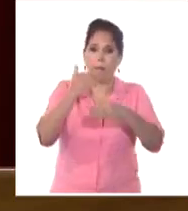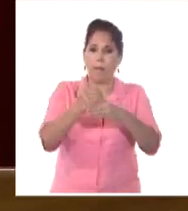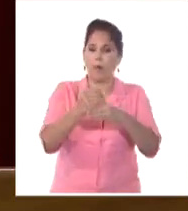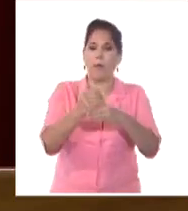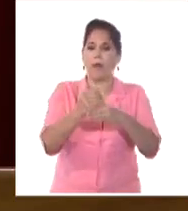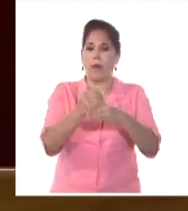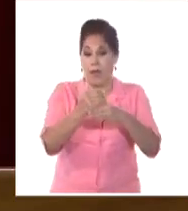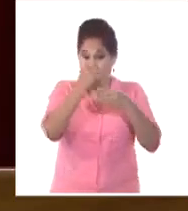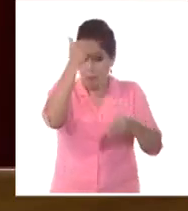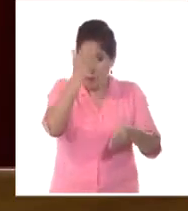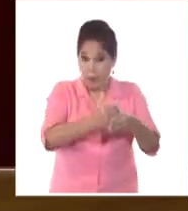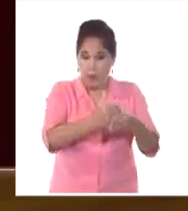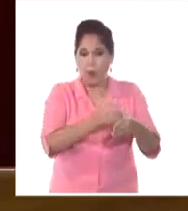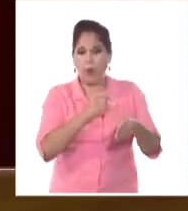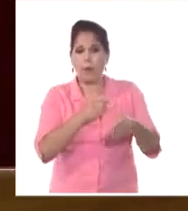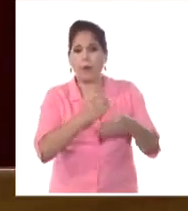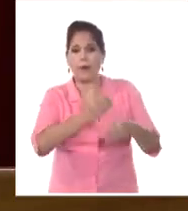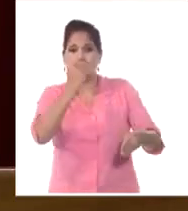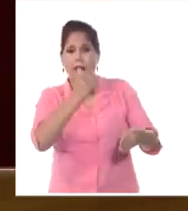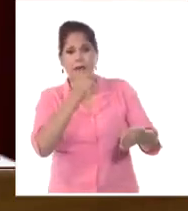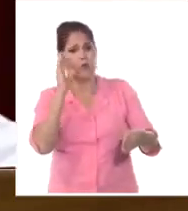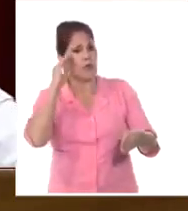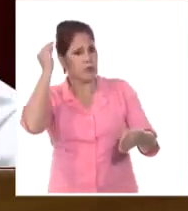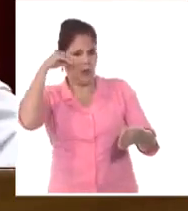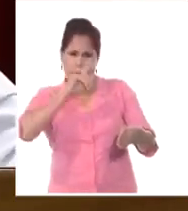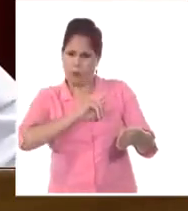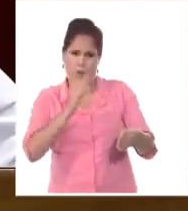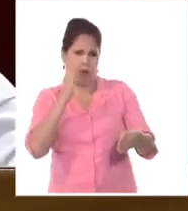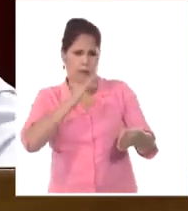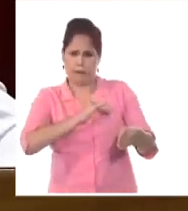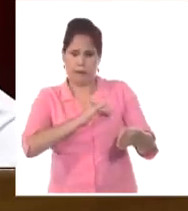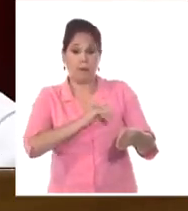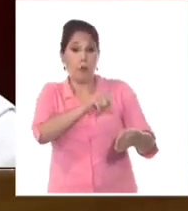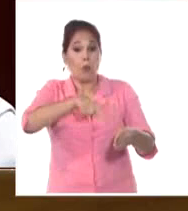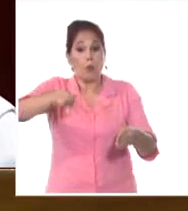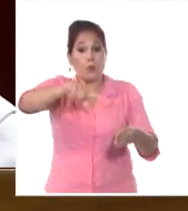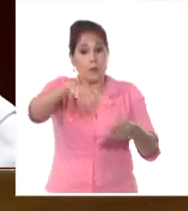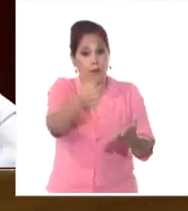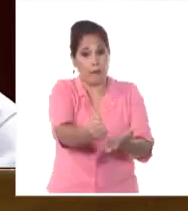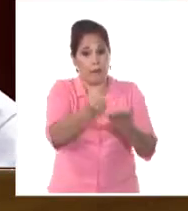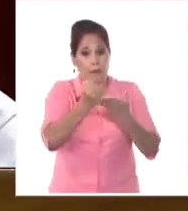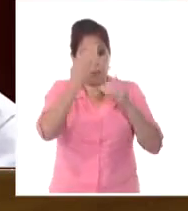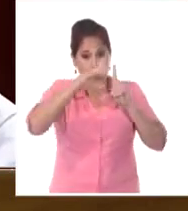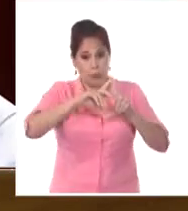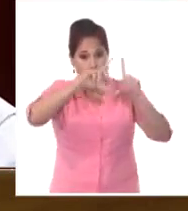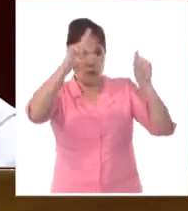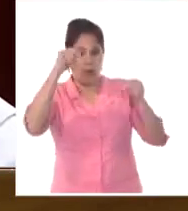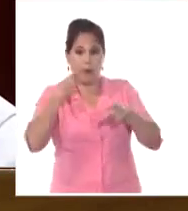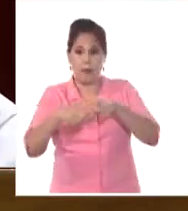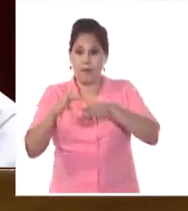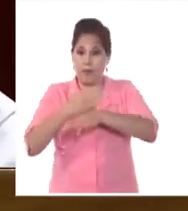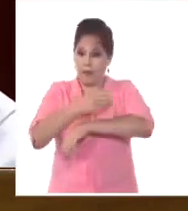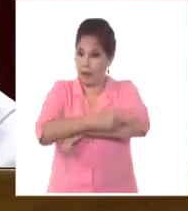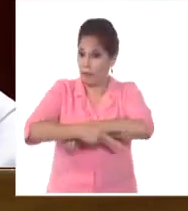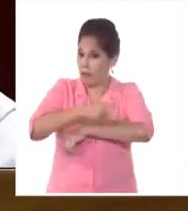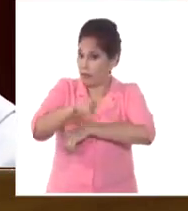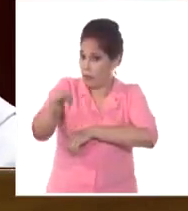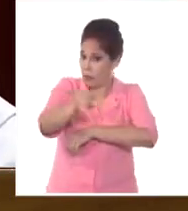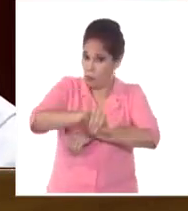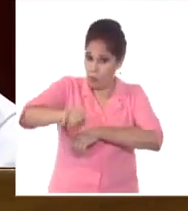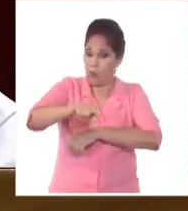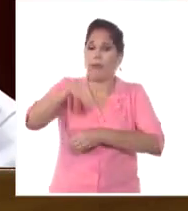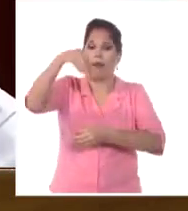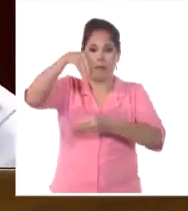esperar a que lo levanten. Y ustedes, amigos, que representan la solidaridad internacional con Cuba, también son